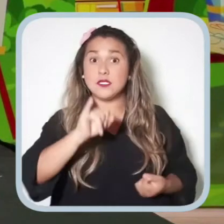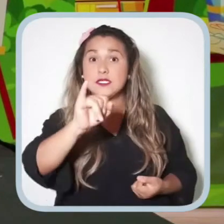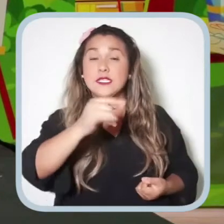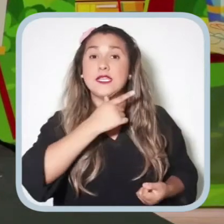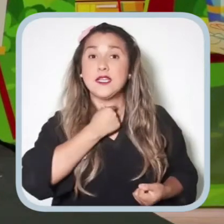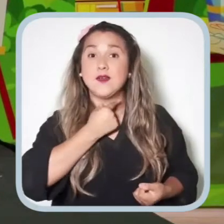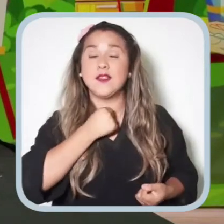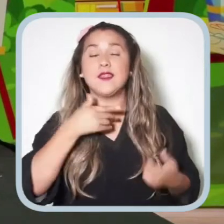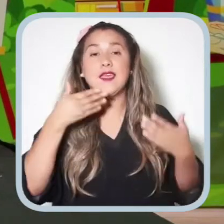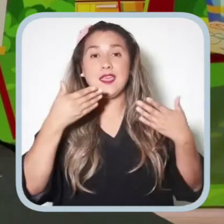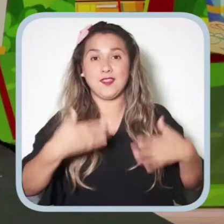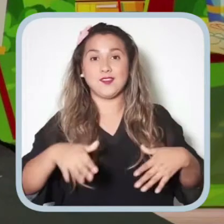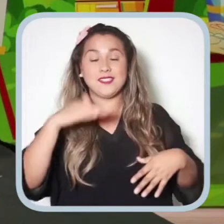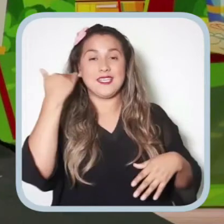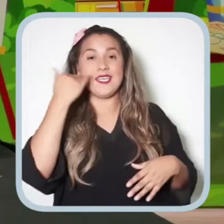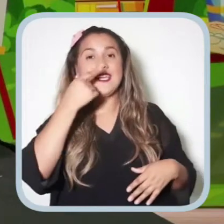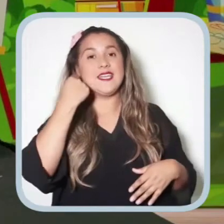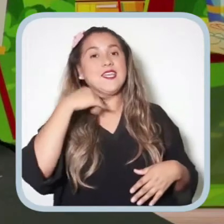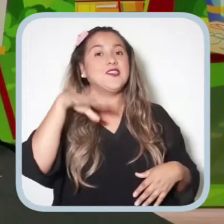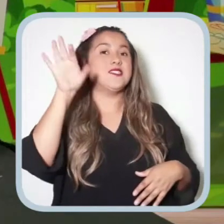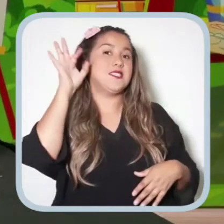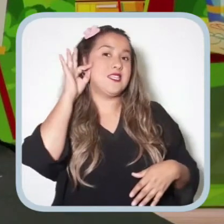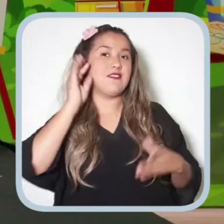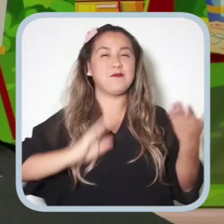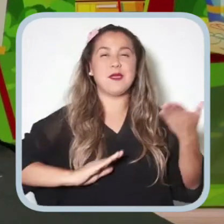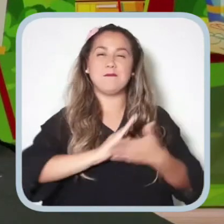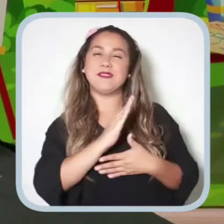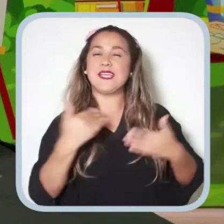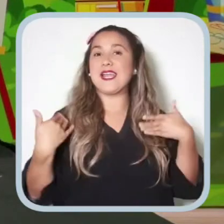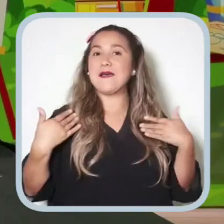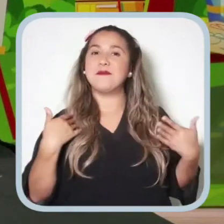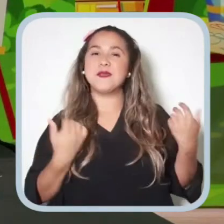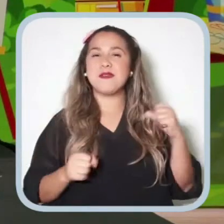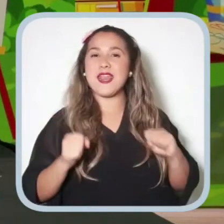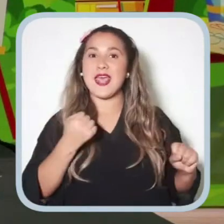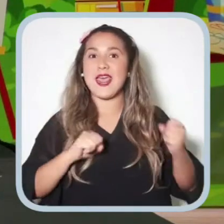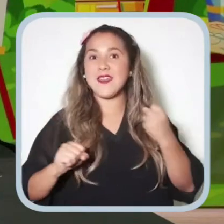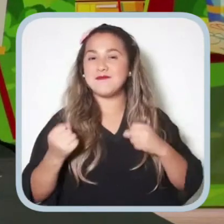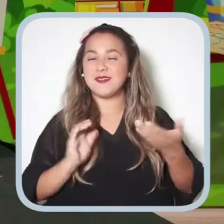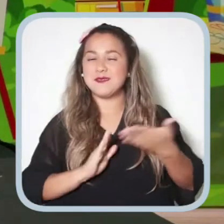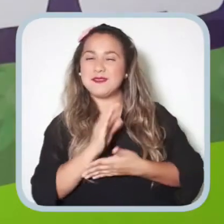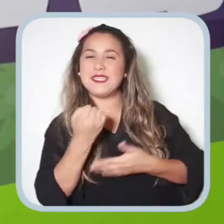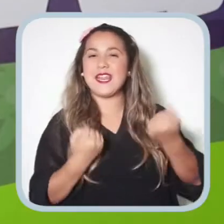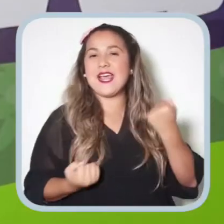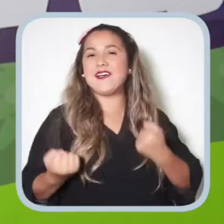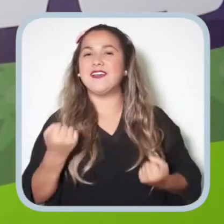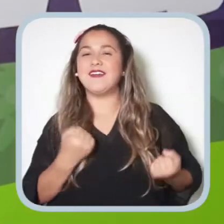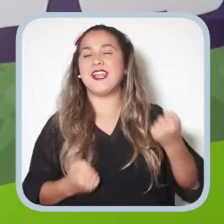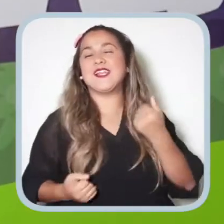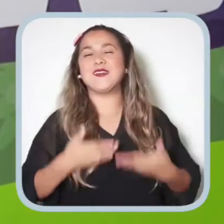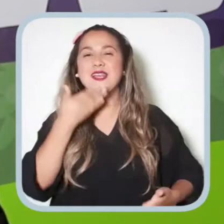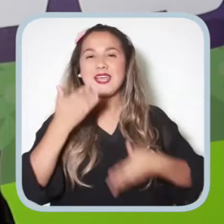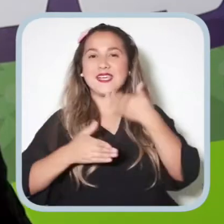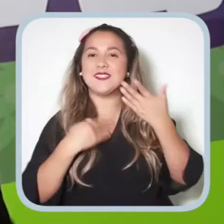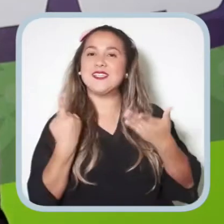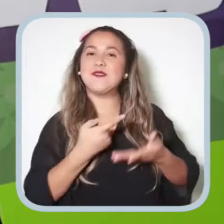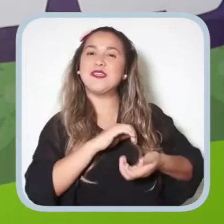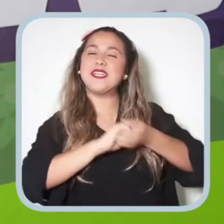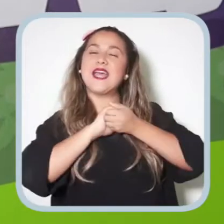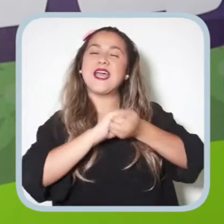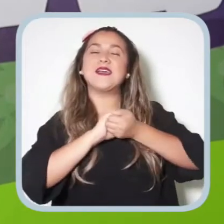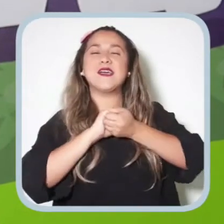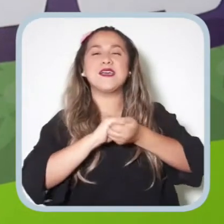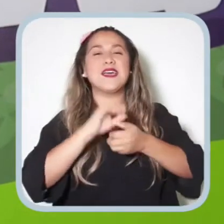entonces, niños y niñas, vamos a comenzar a prepararnos para comenzar a bailar con la canción de nuestra amiga Caracolina.